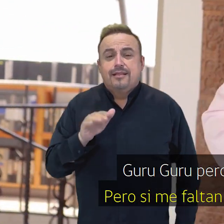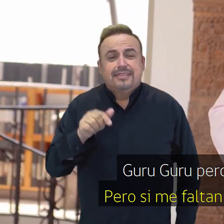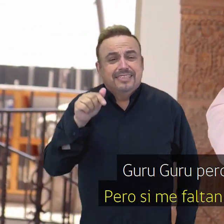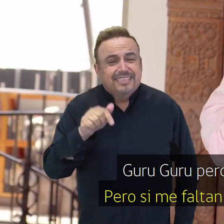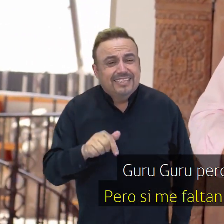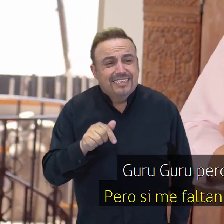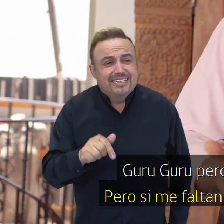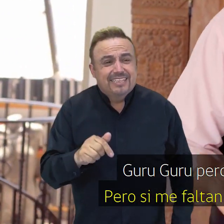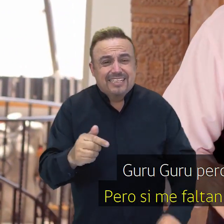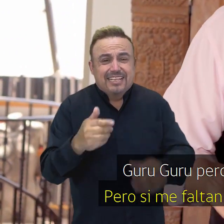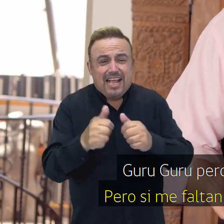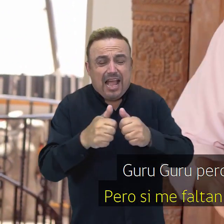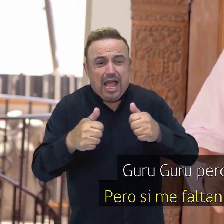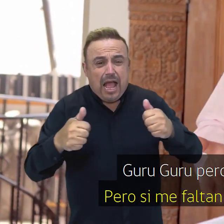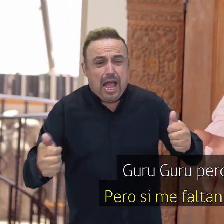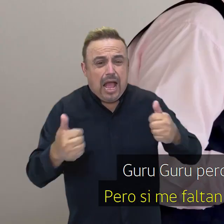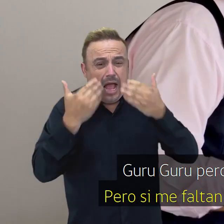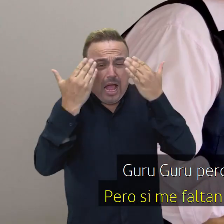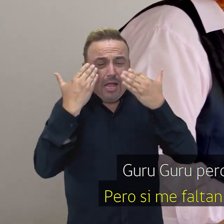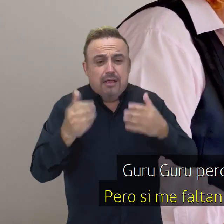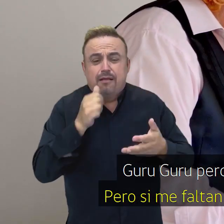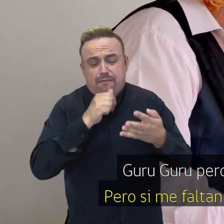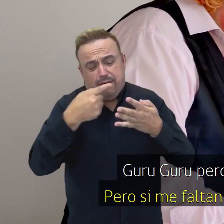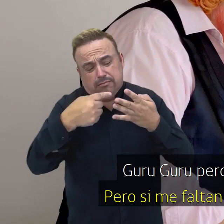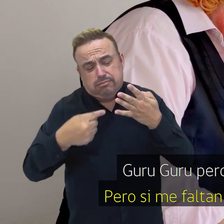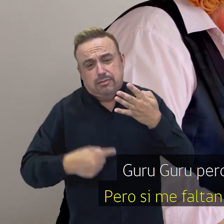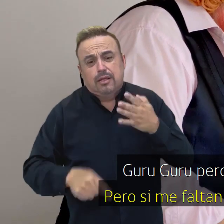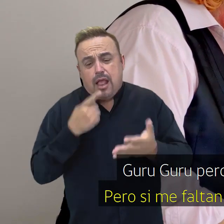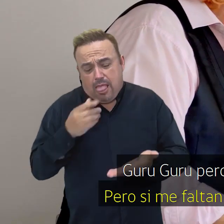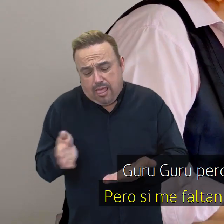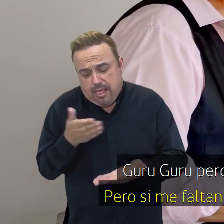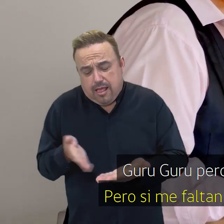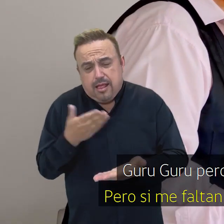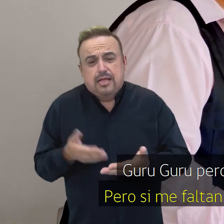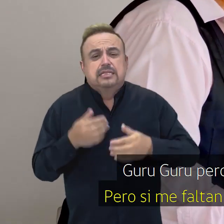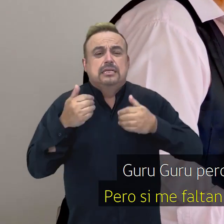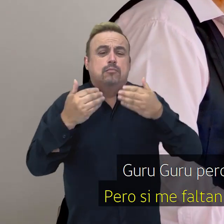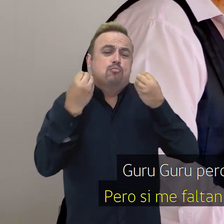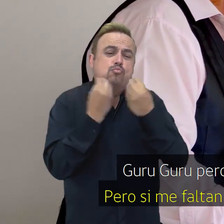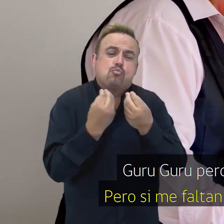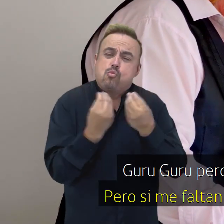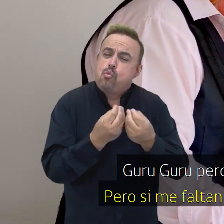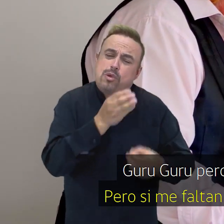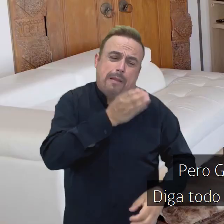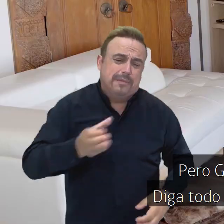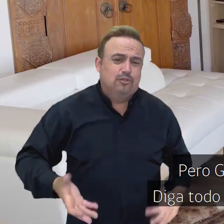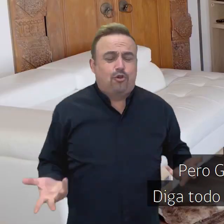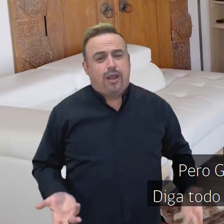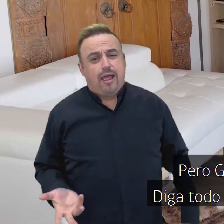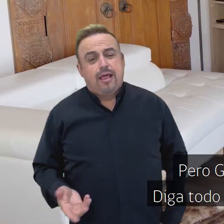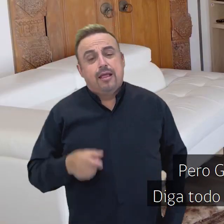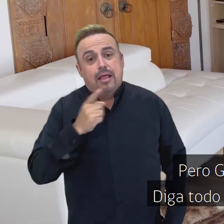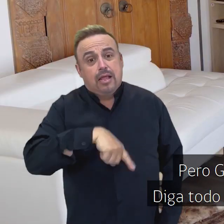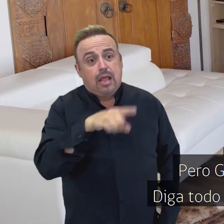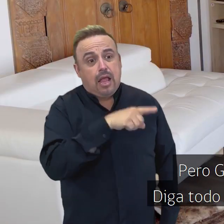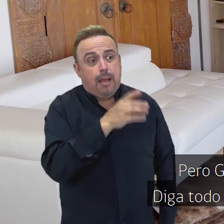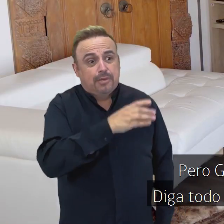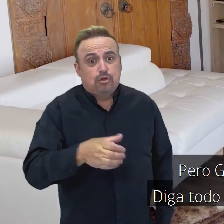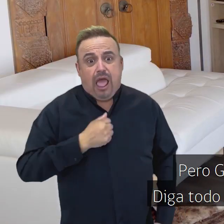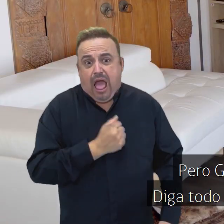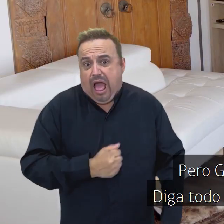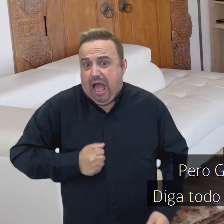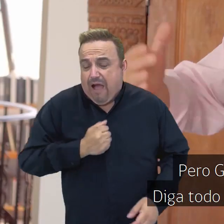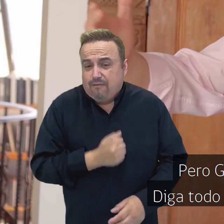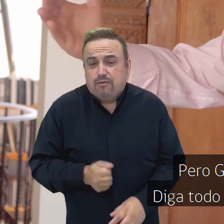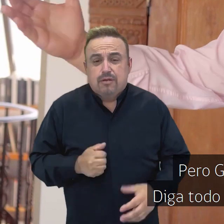Pero si usted se pone a saludar a toda esta gente. Pero si me faltan 4 cajas, cojejocas. Que es mucha gente. Pero Guru, es que la gente se va a